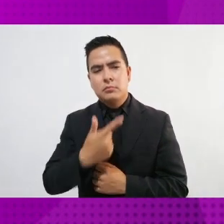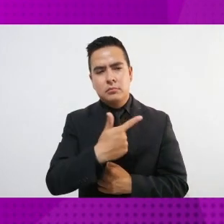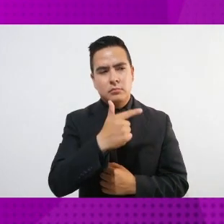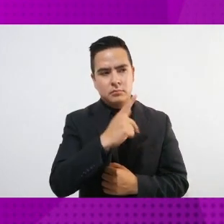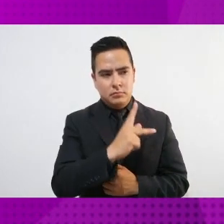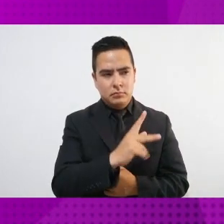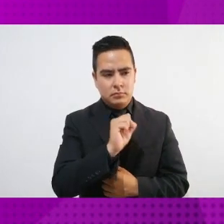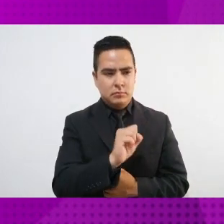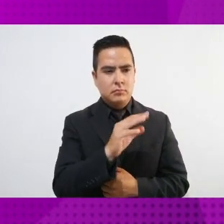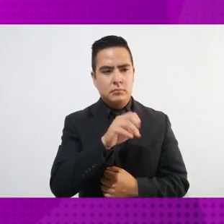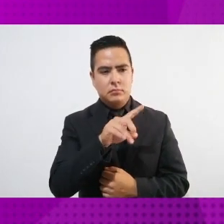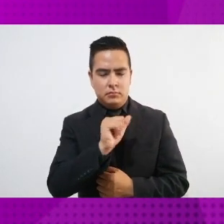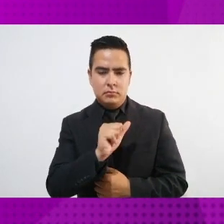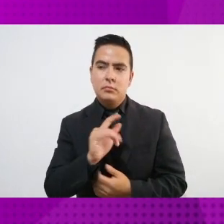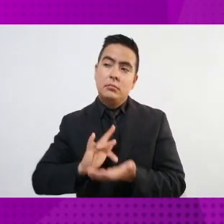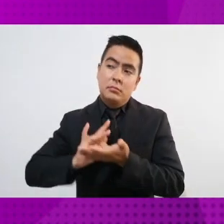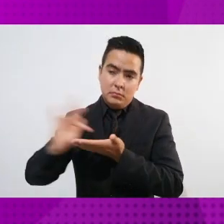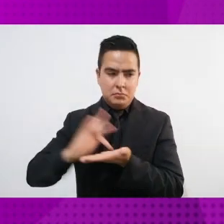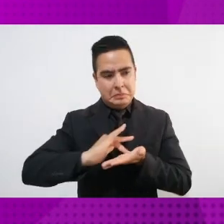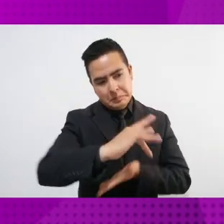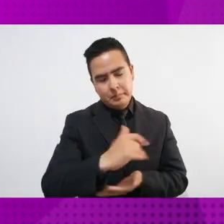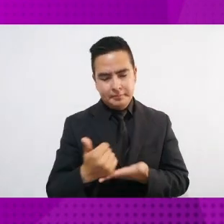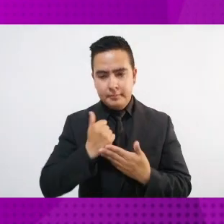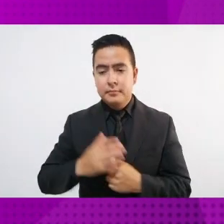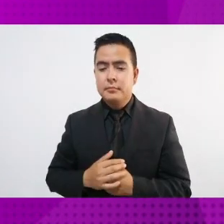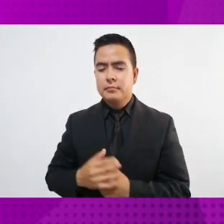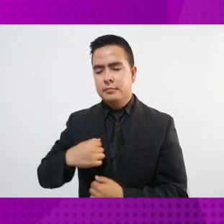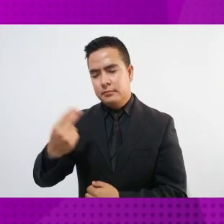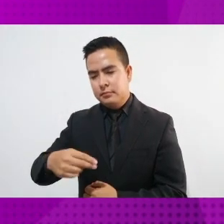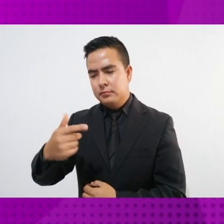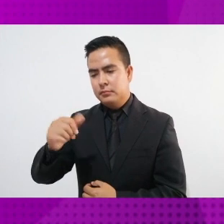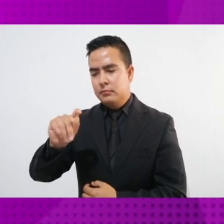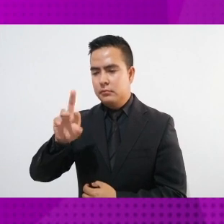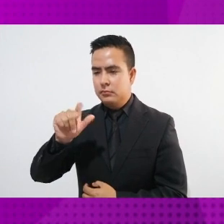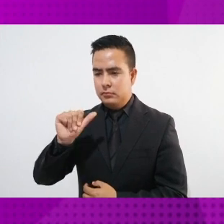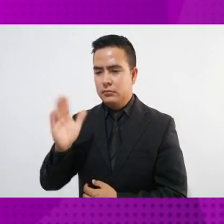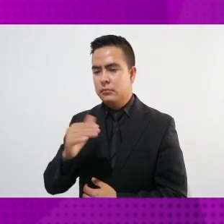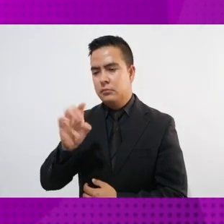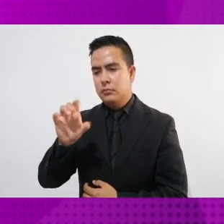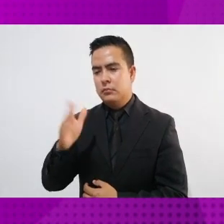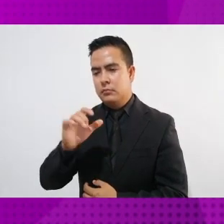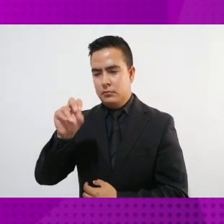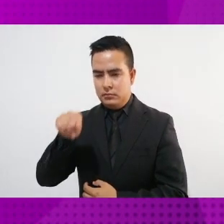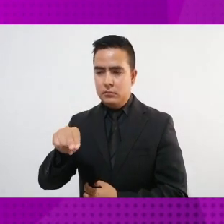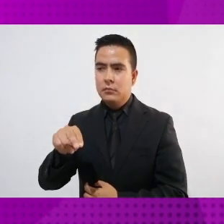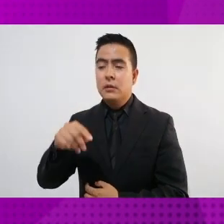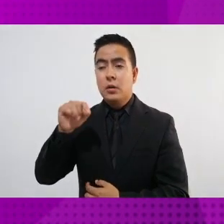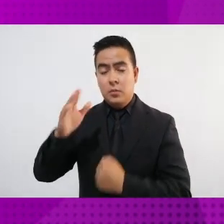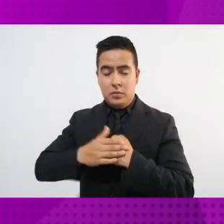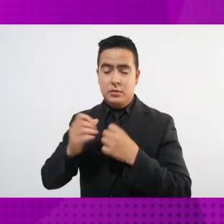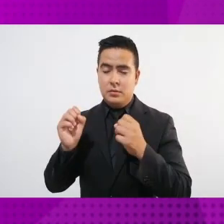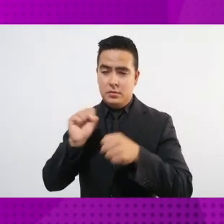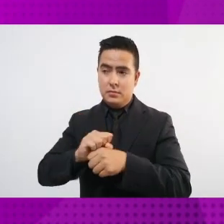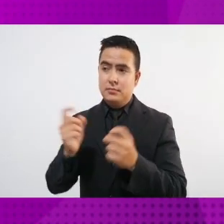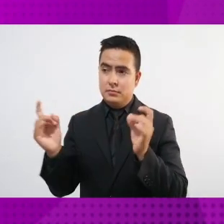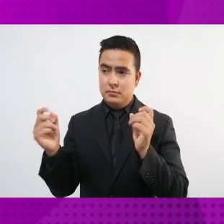Media, muchísimas gracias por colaborar con nosotros. Mi nombre es Gabriela de León. Los esperamos la semana que entra en una emisión más